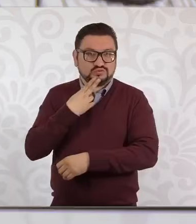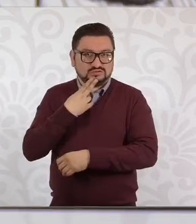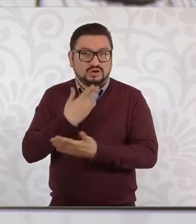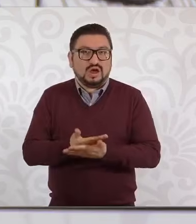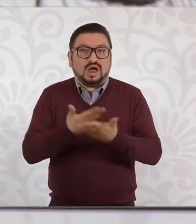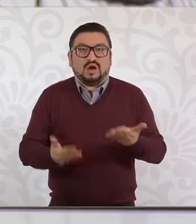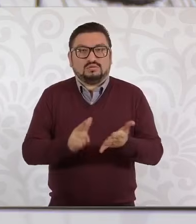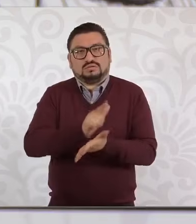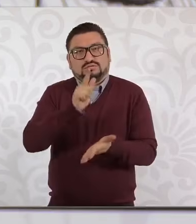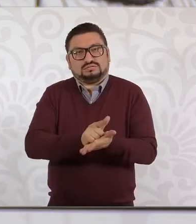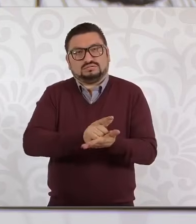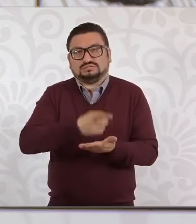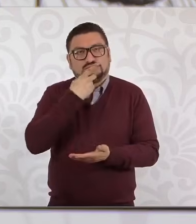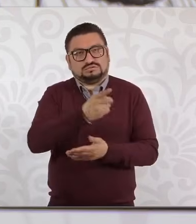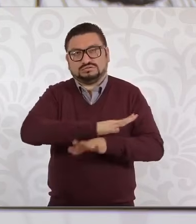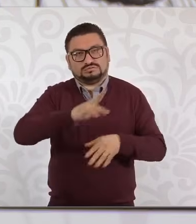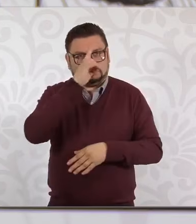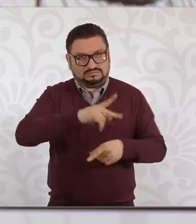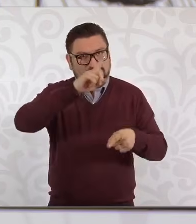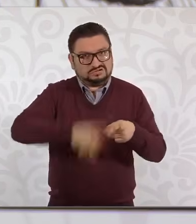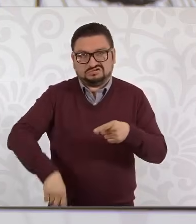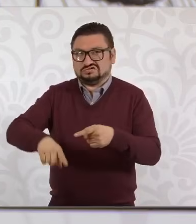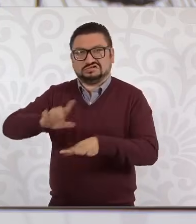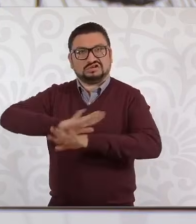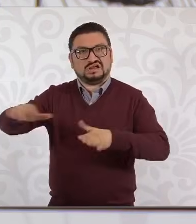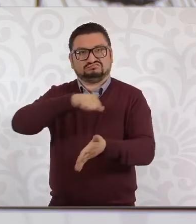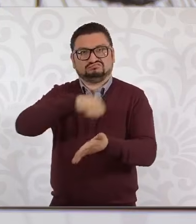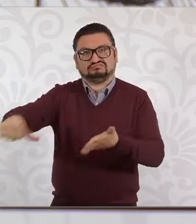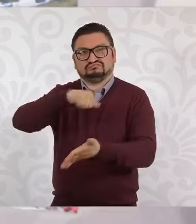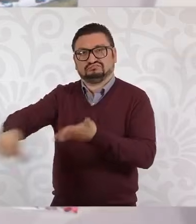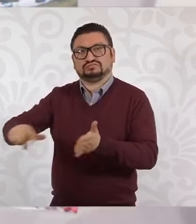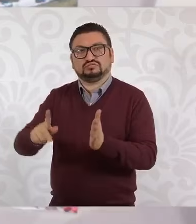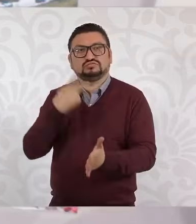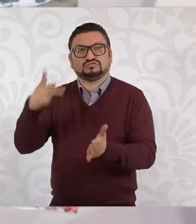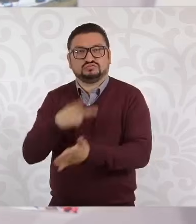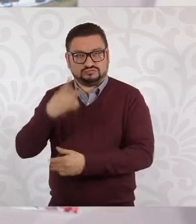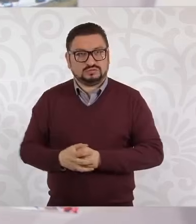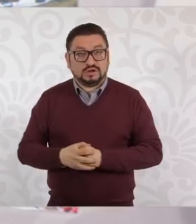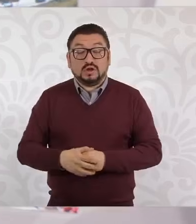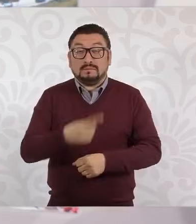les retira la concesión y ya se les clausuró 2 veces, porque en la primera se ampararon,